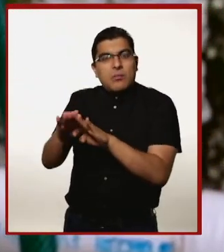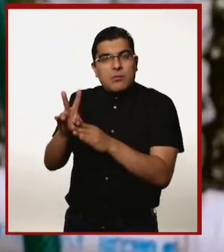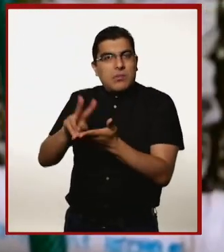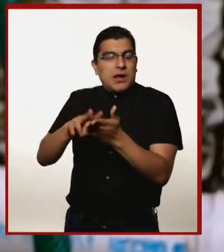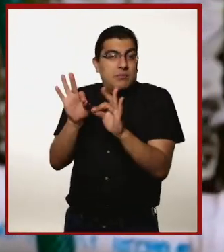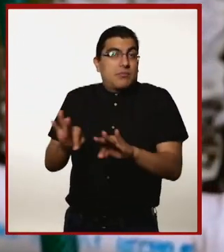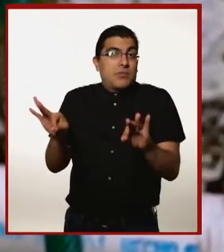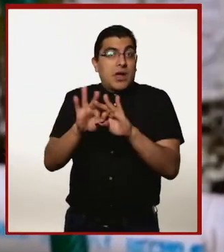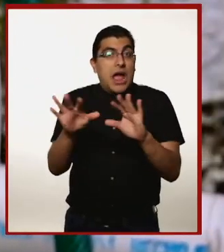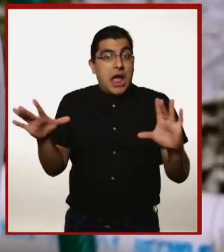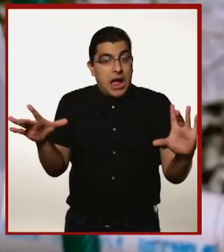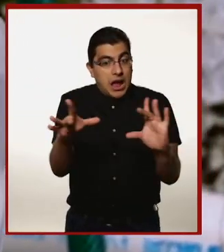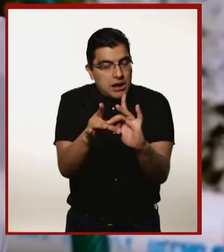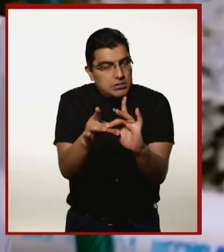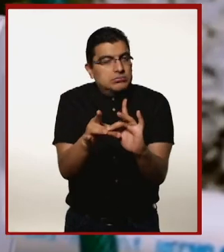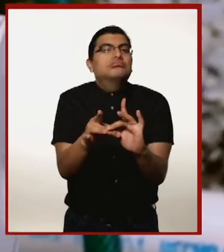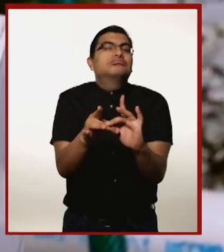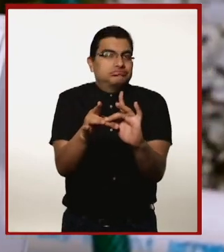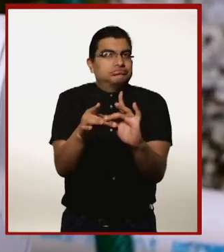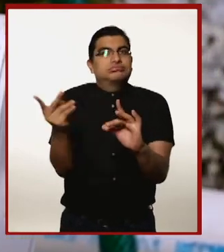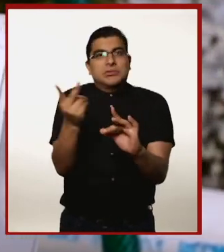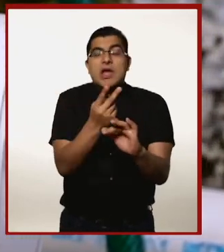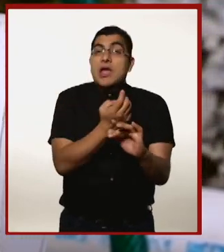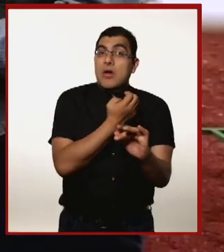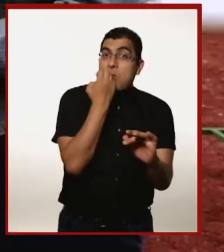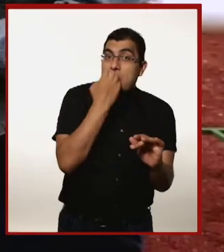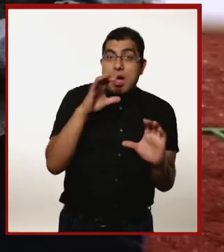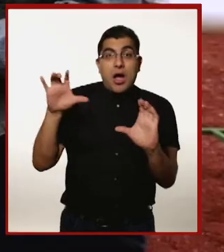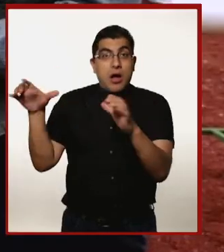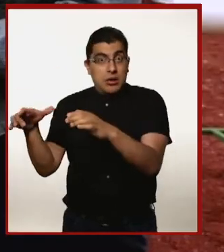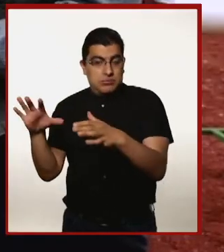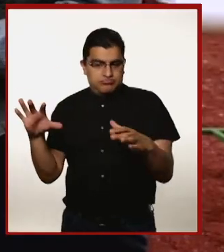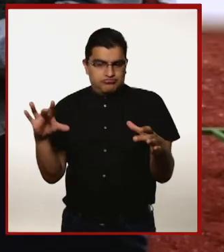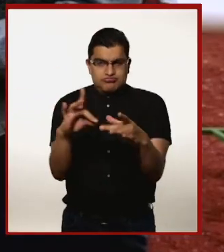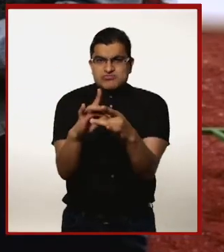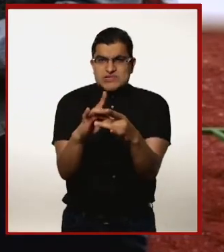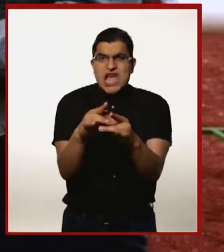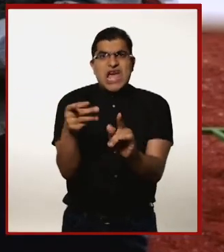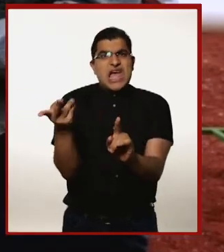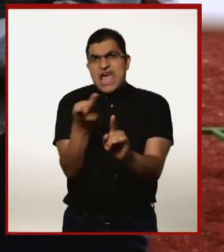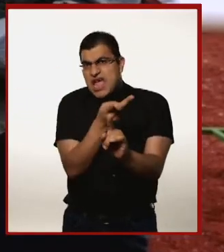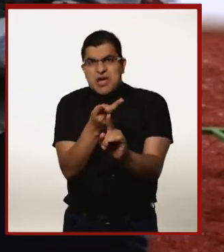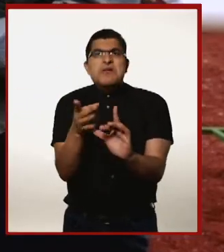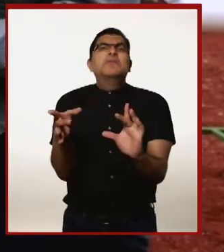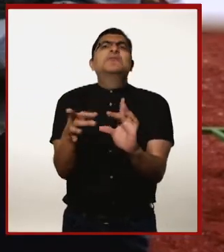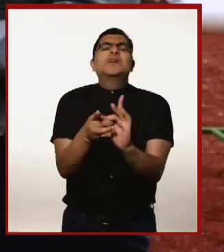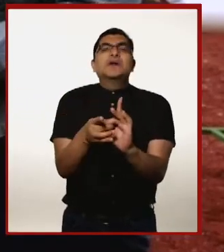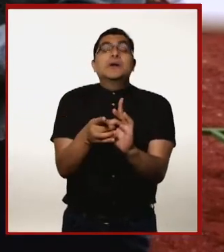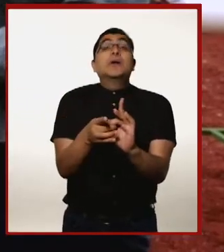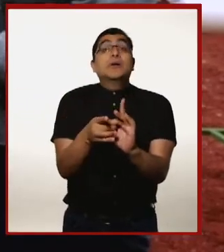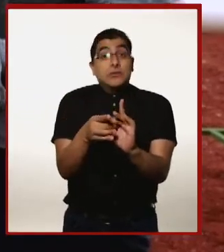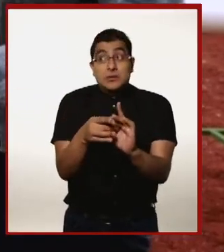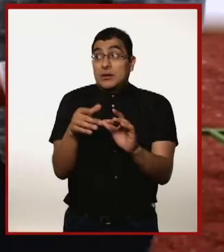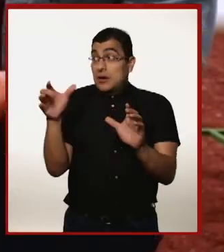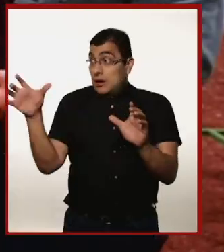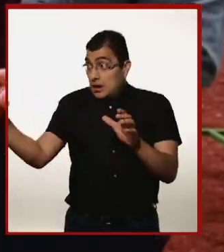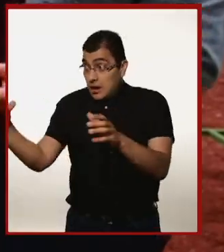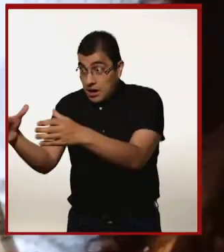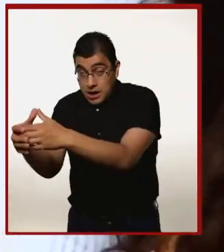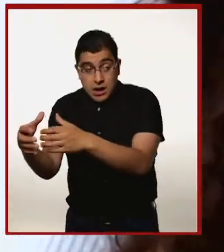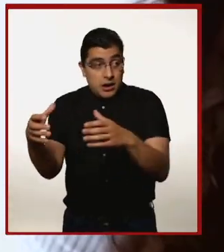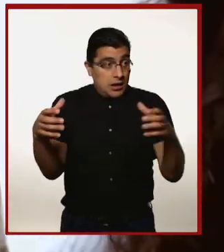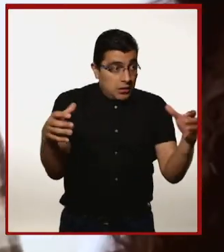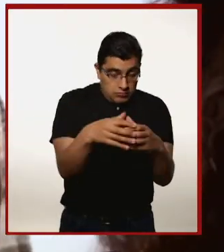Y lo que me parece más valioso es que haya un vínculo justamente entre la escuela y la comunidad, ese vínculo donde pues